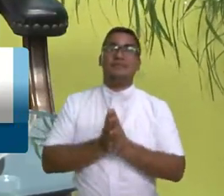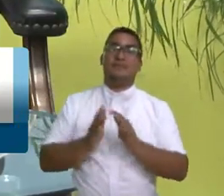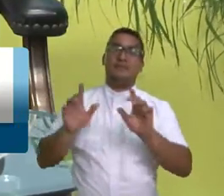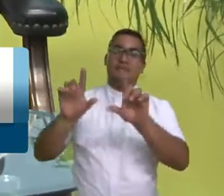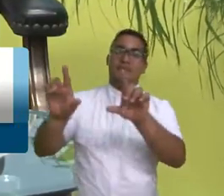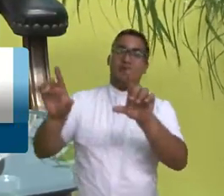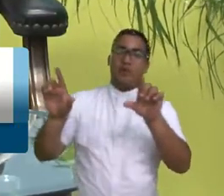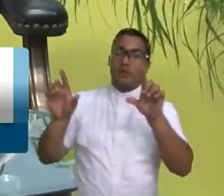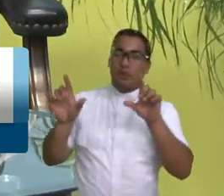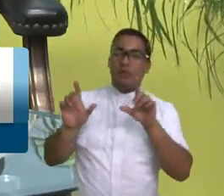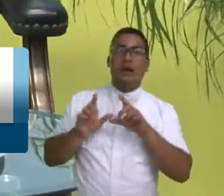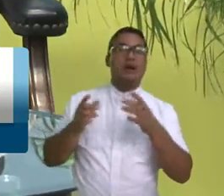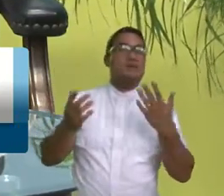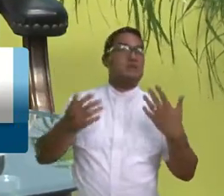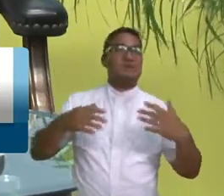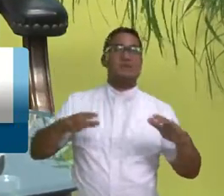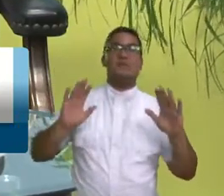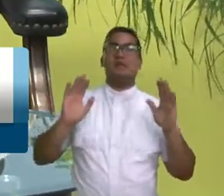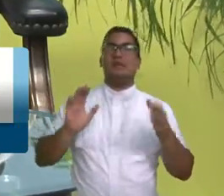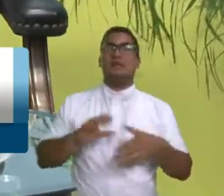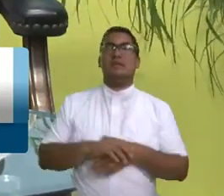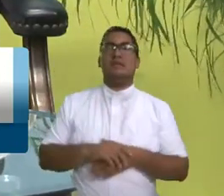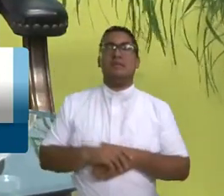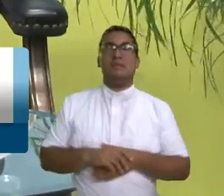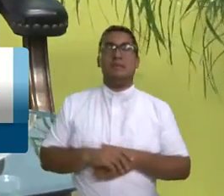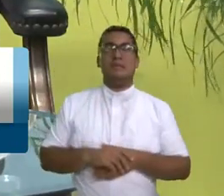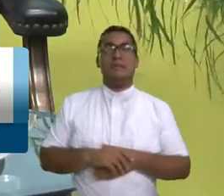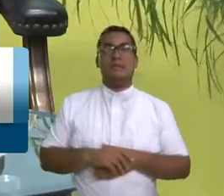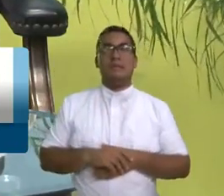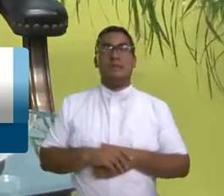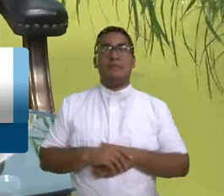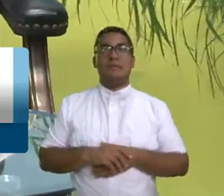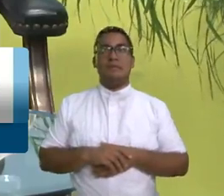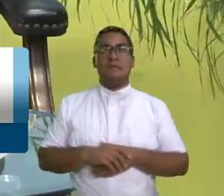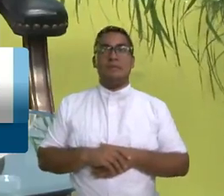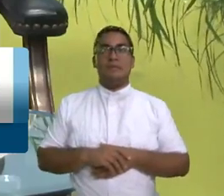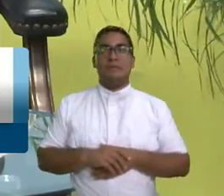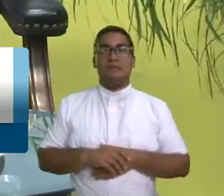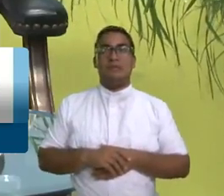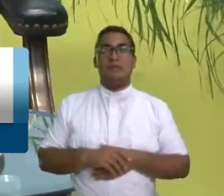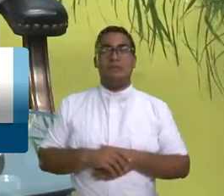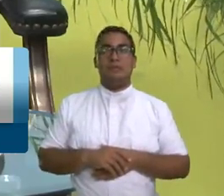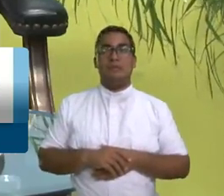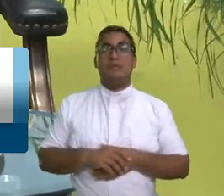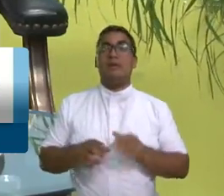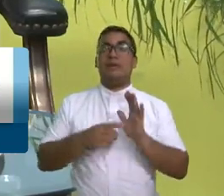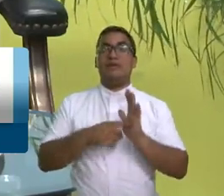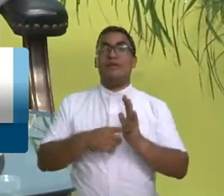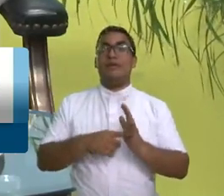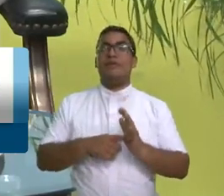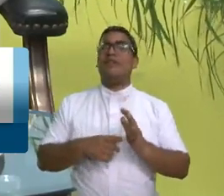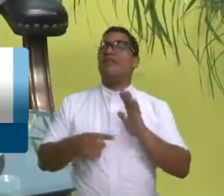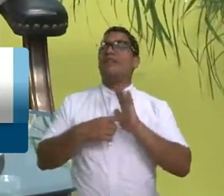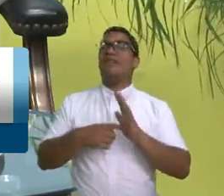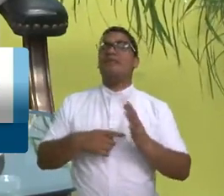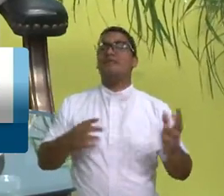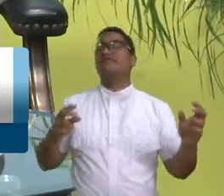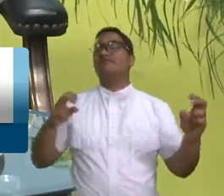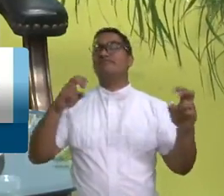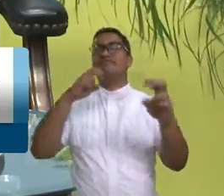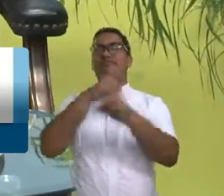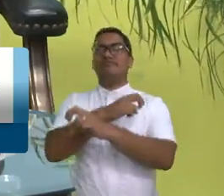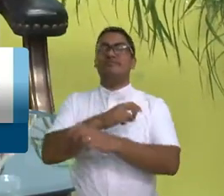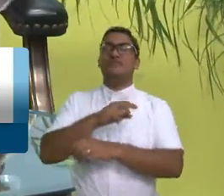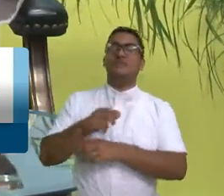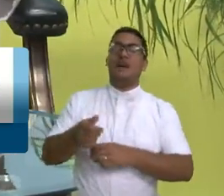baños públicos donde hay buenas condiciones, incluso la llave no es necesario abrirla, ya tienen sensores para podernos mover las